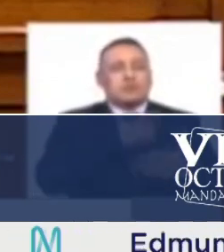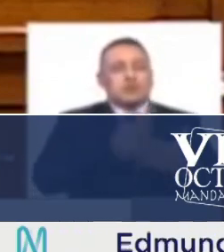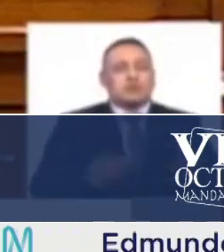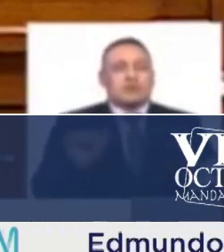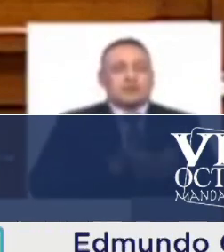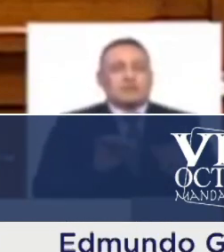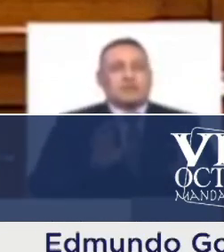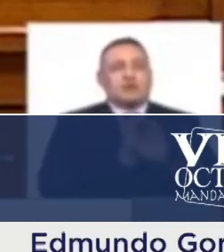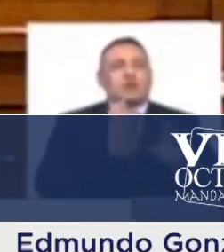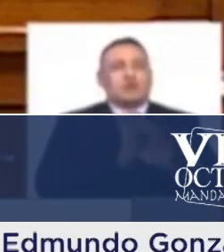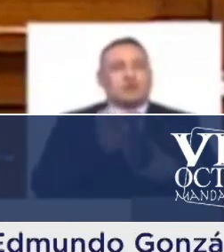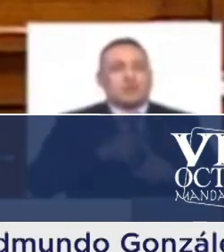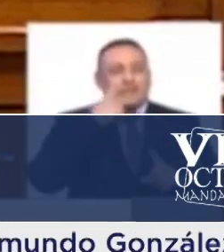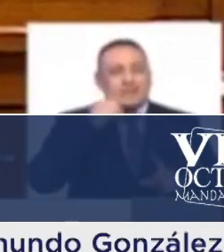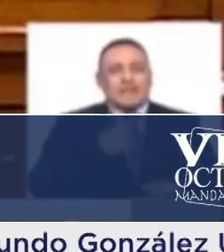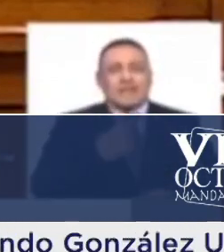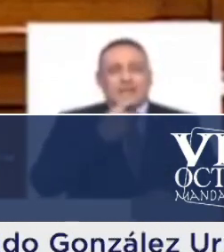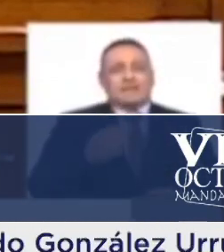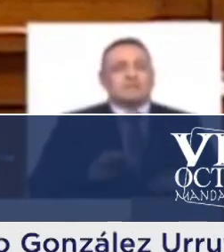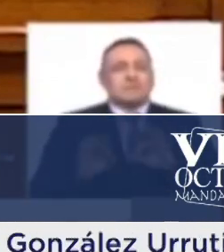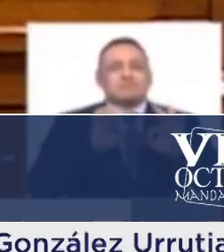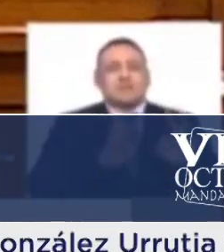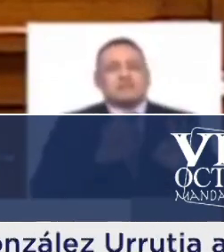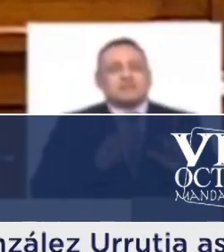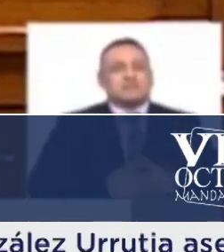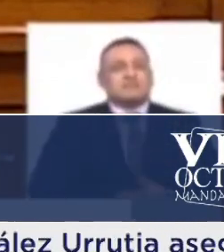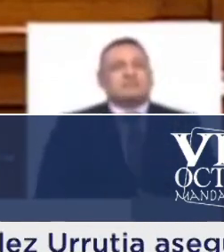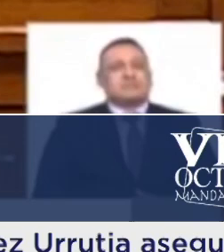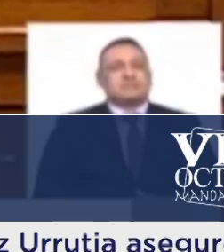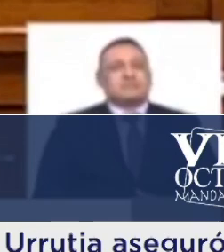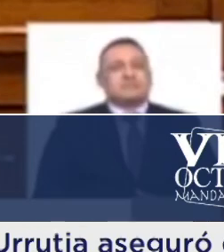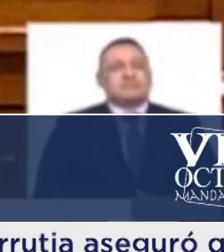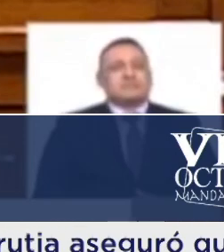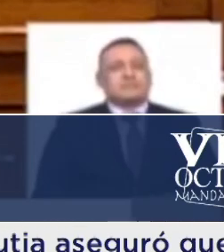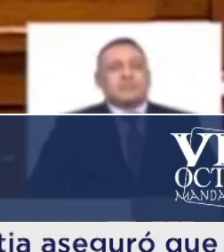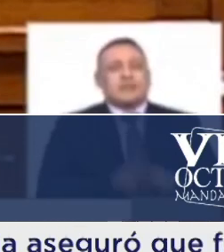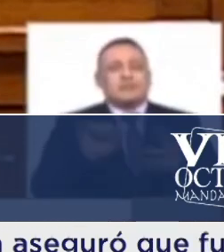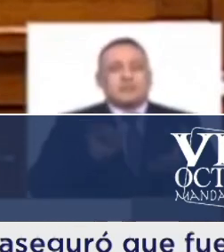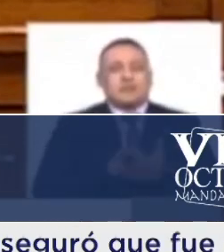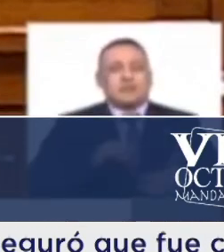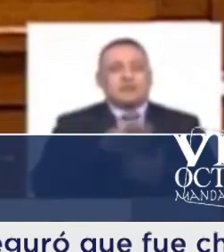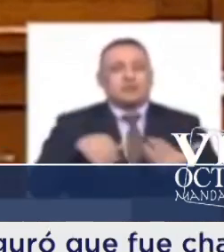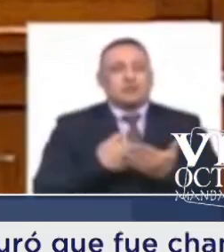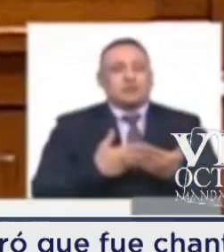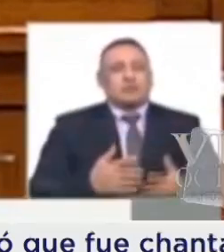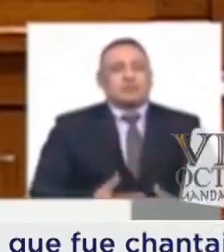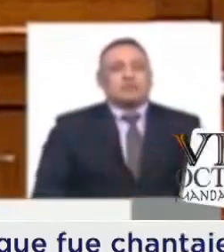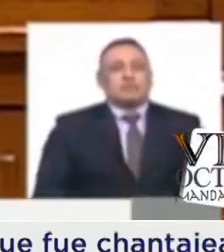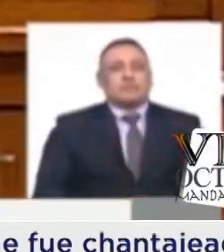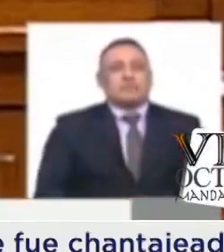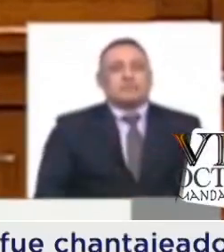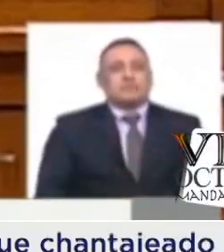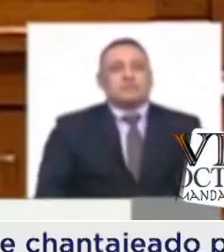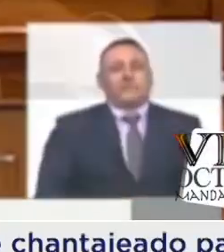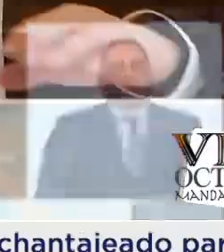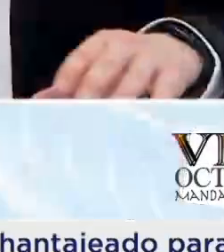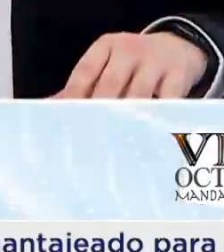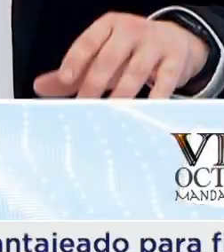y amonestación en otros, sobre todo cuando las infracciones al código de ética son las